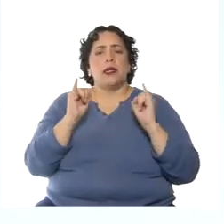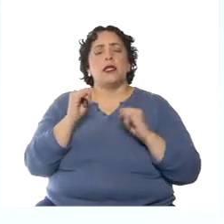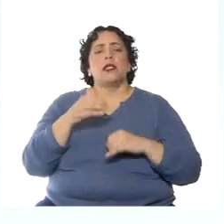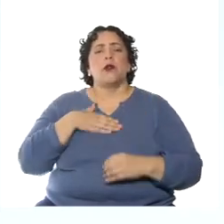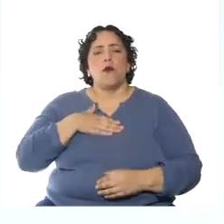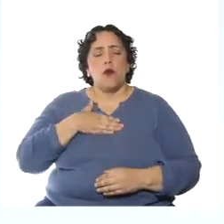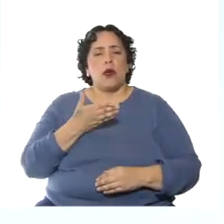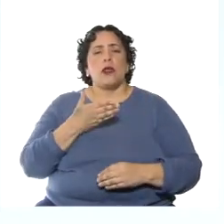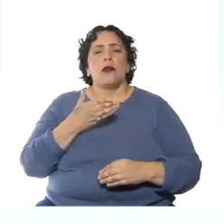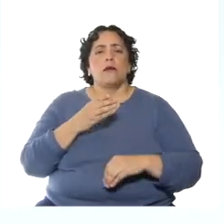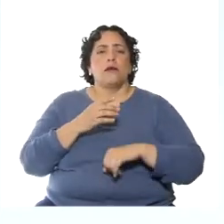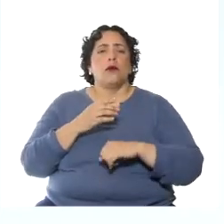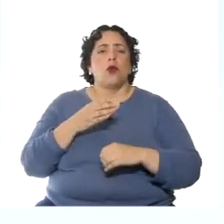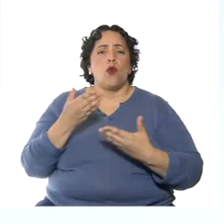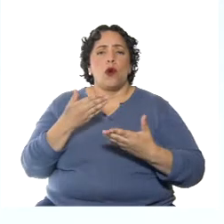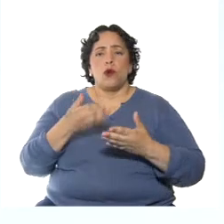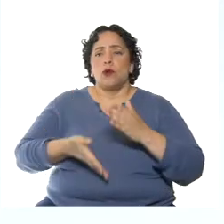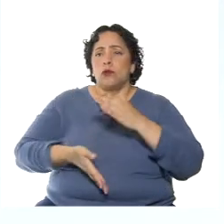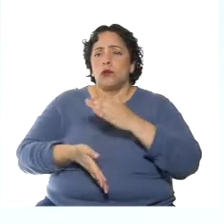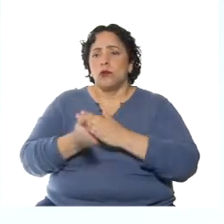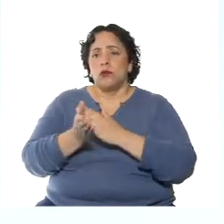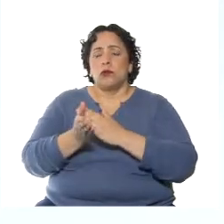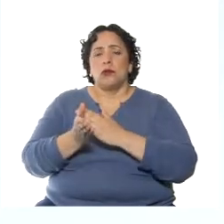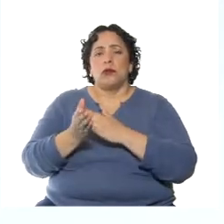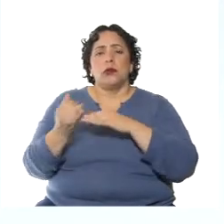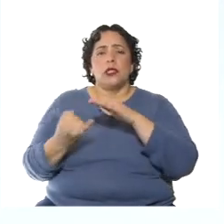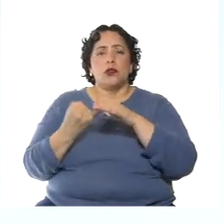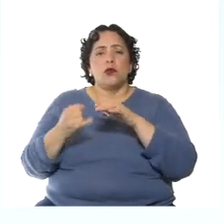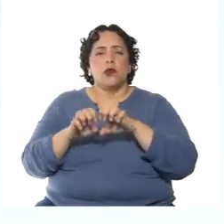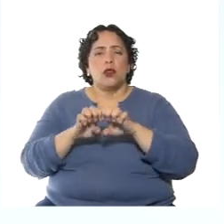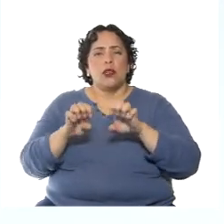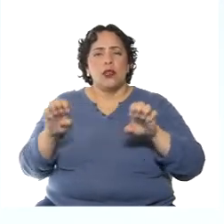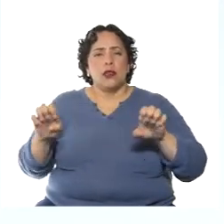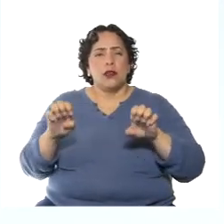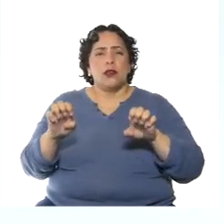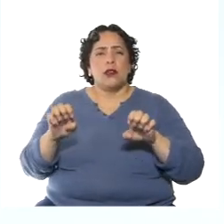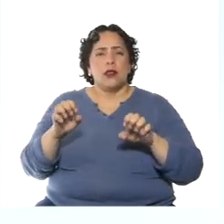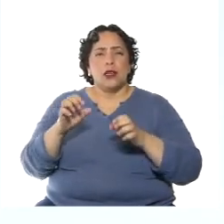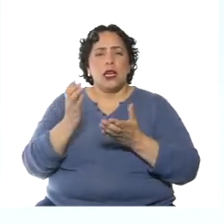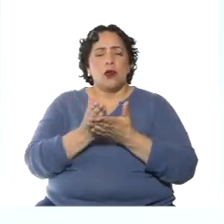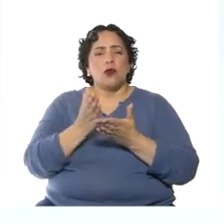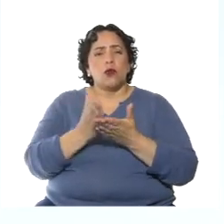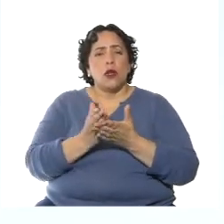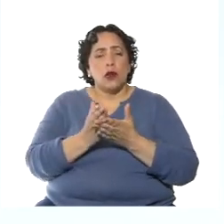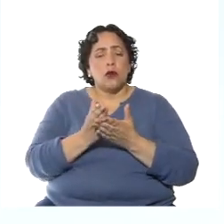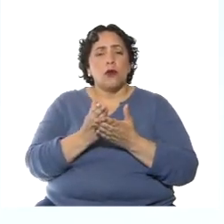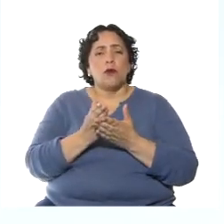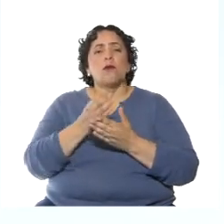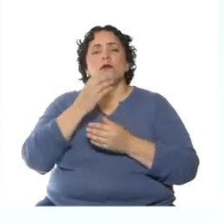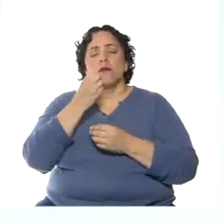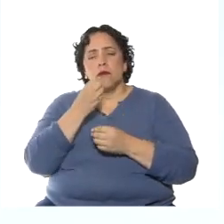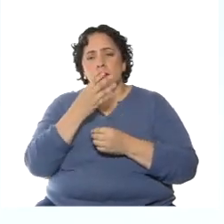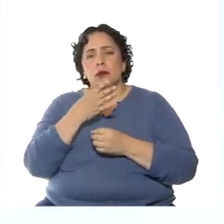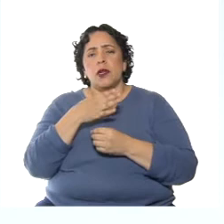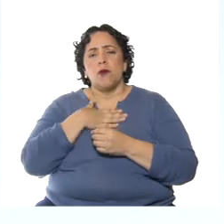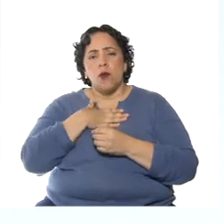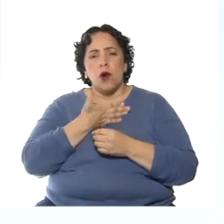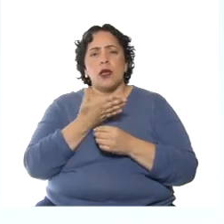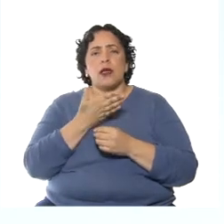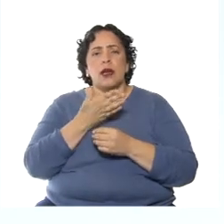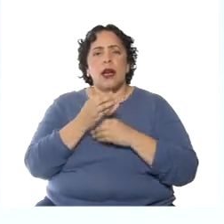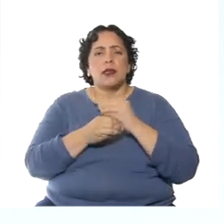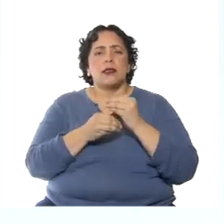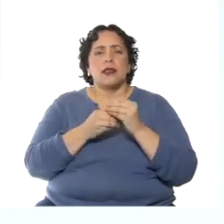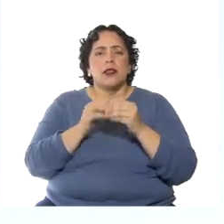¿verdad? A la hora del desplazamiento dentro de esa institución educativa donde ellos se encuentren, si bien es cierto que podemos tender a